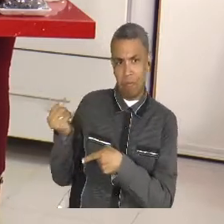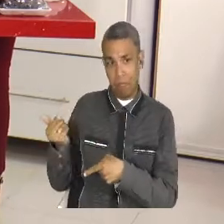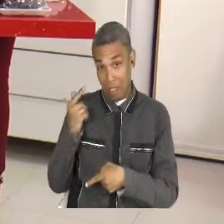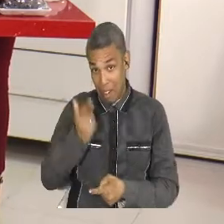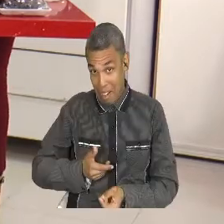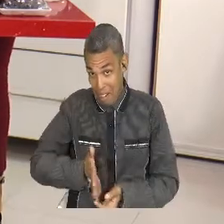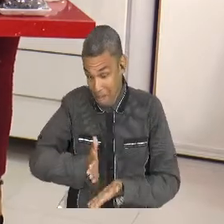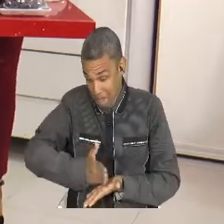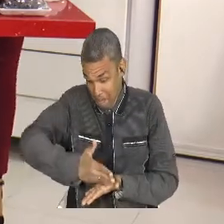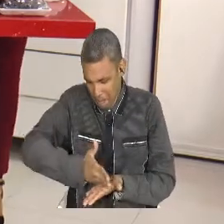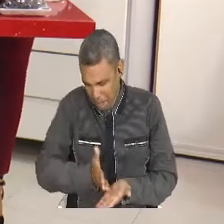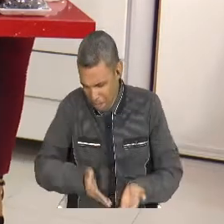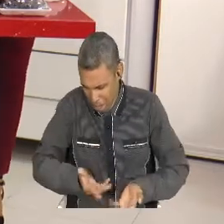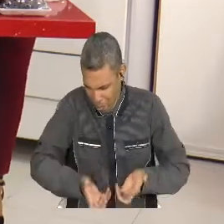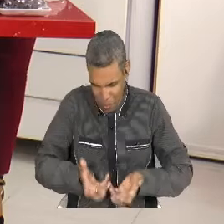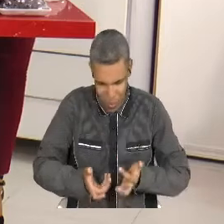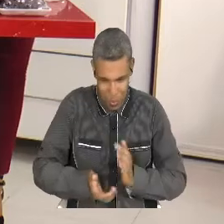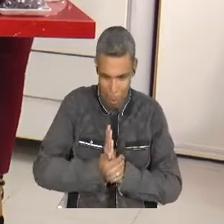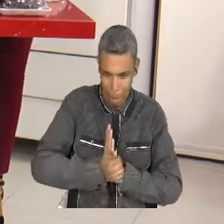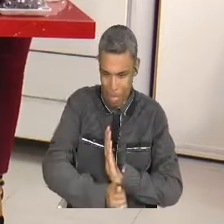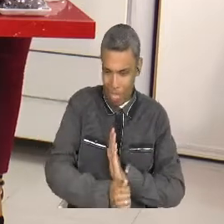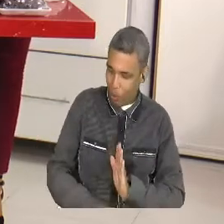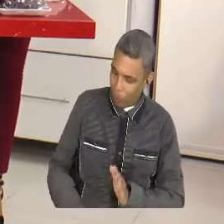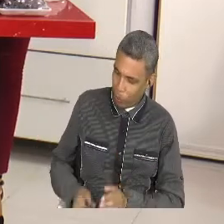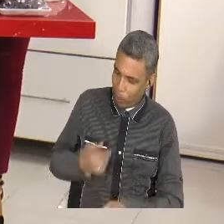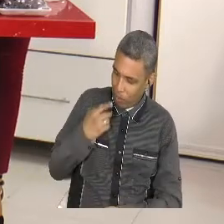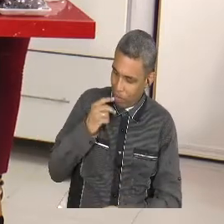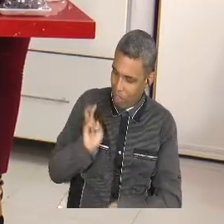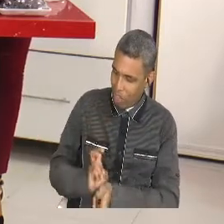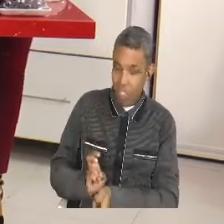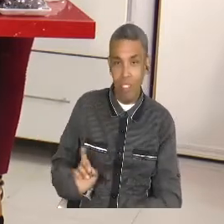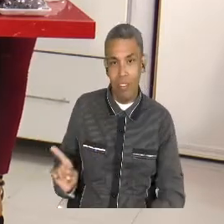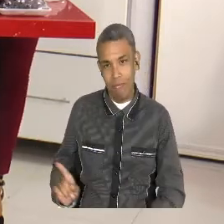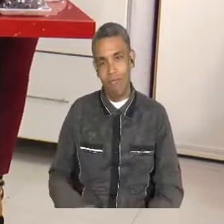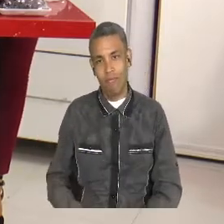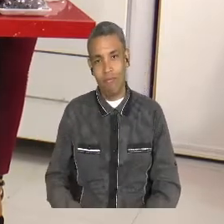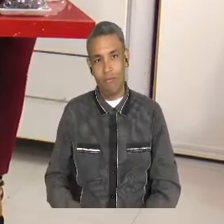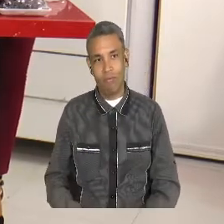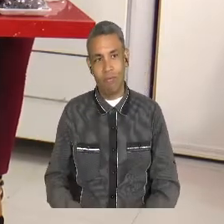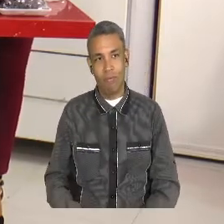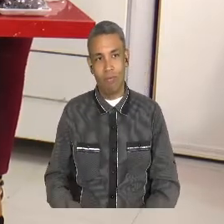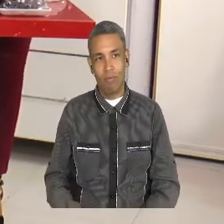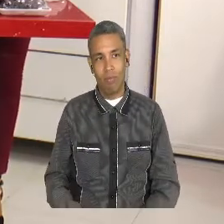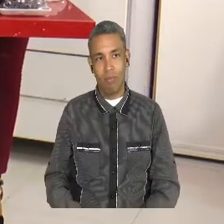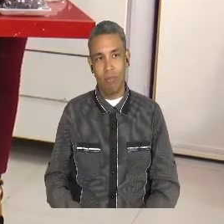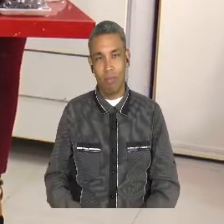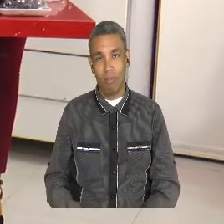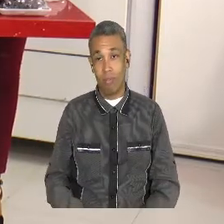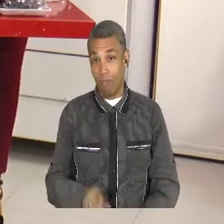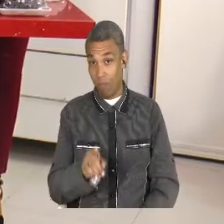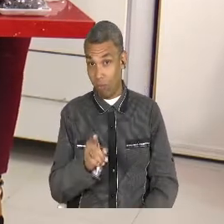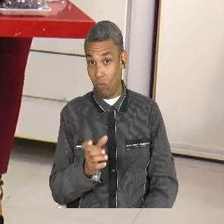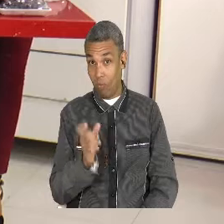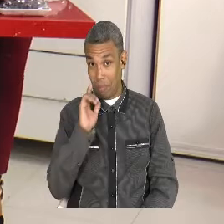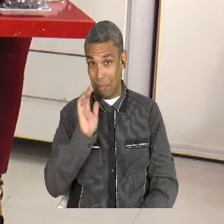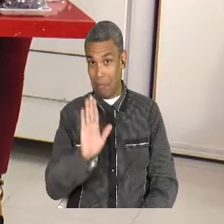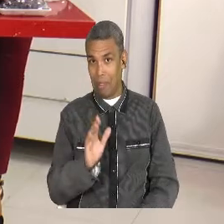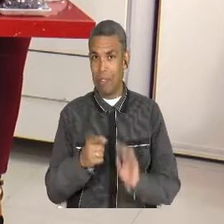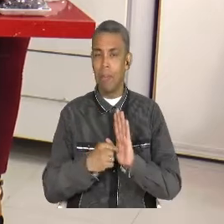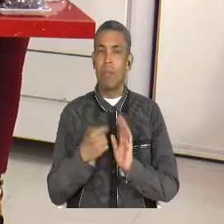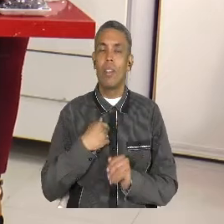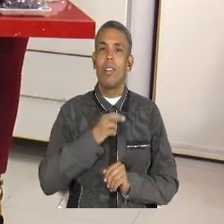cuestión. Sí. Bueno, pero yo quiero invitarles precisamente para que ustedes se vayan y degusten ricas y deliciosas recetas gourmet en su